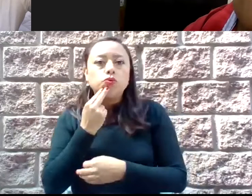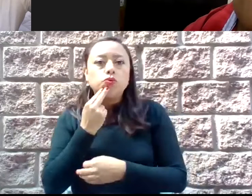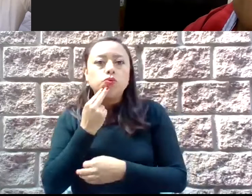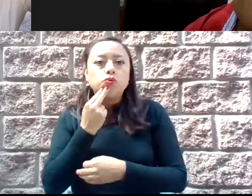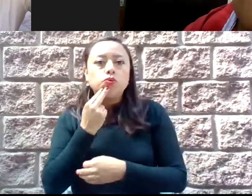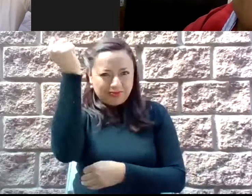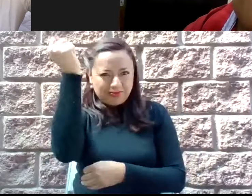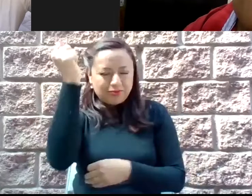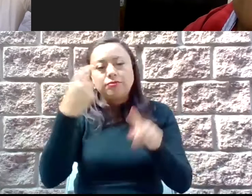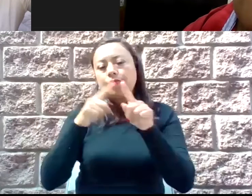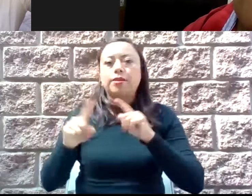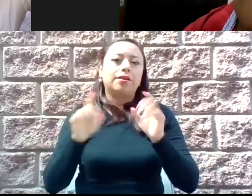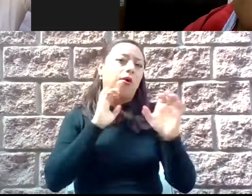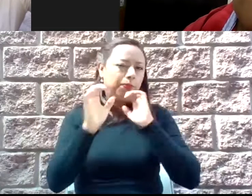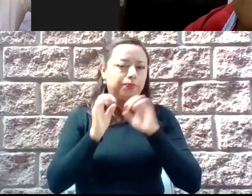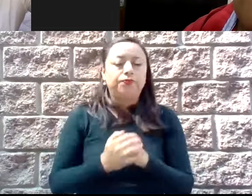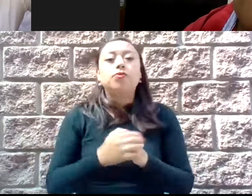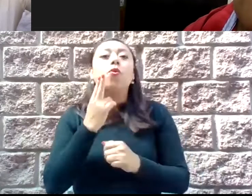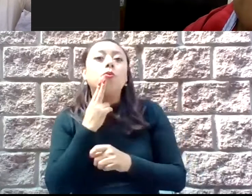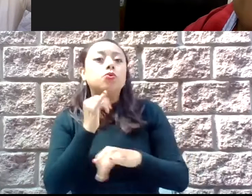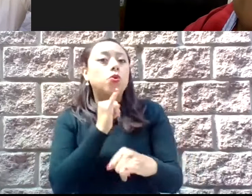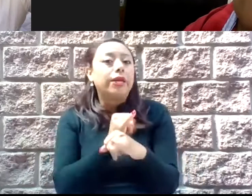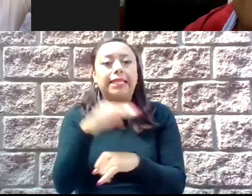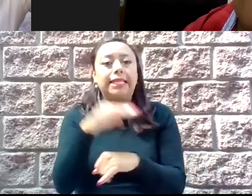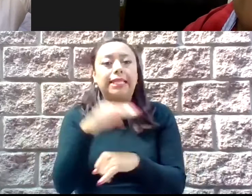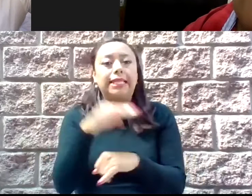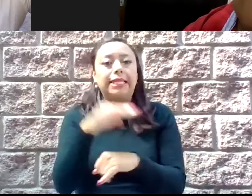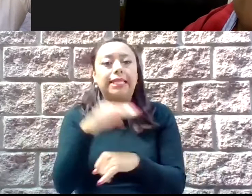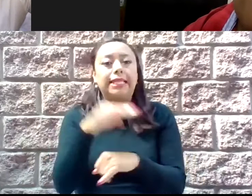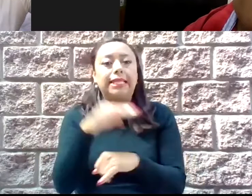comunicación, al uso del internet gratuito, a la...